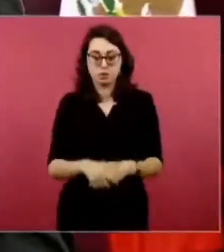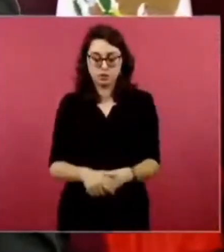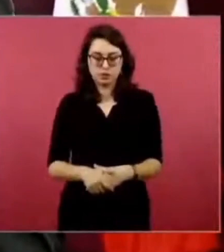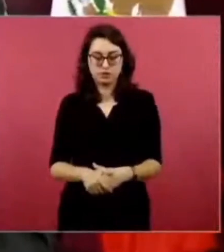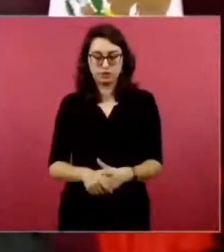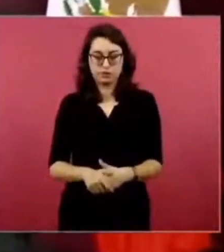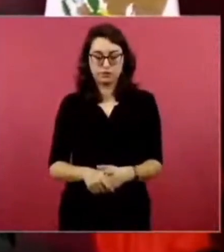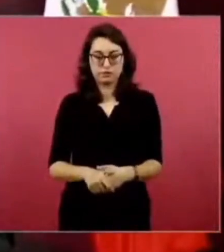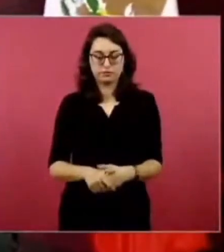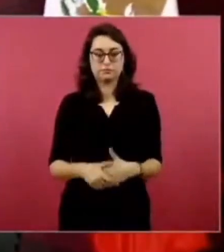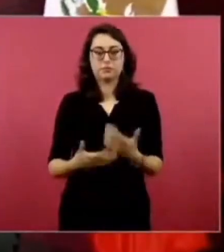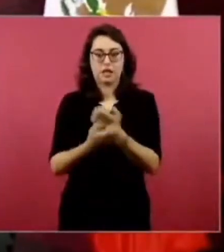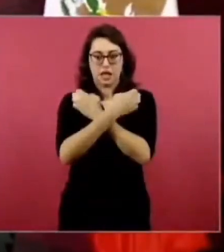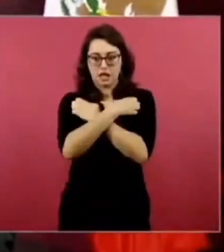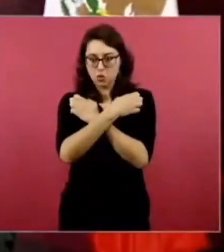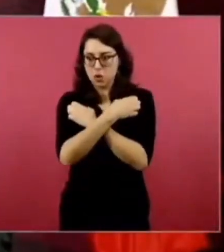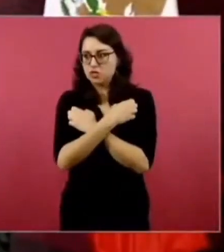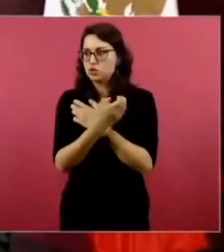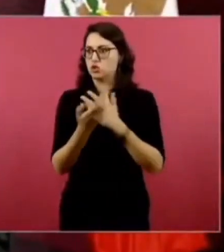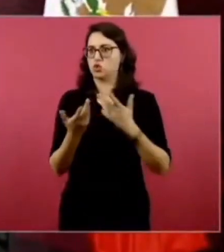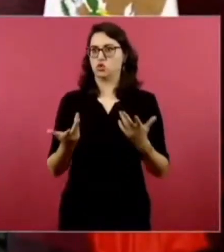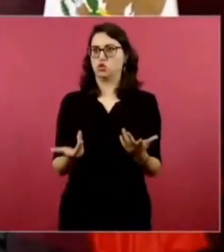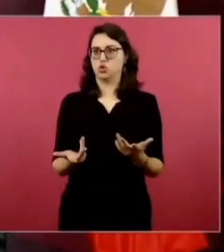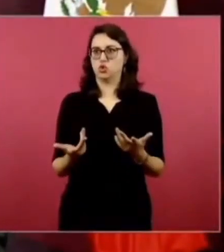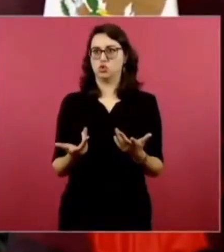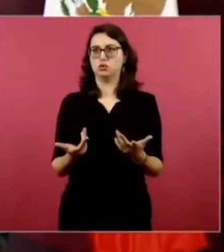con la educación de los hijos,